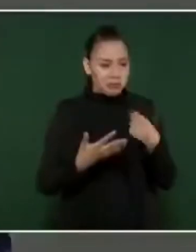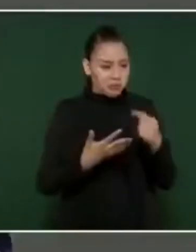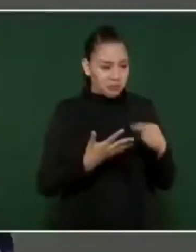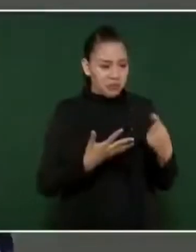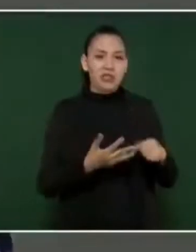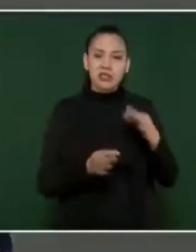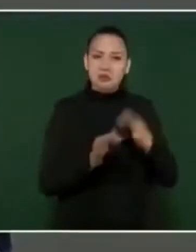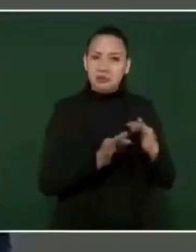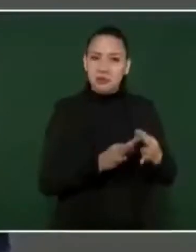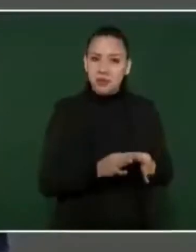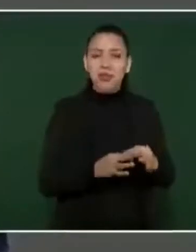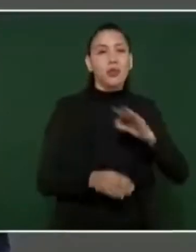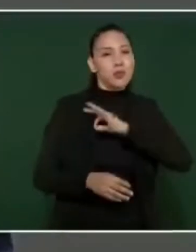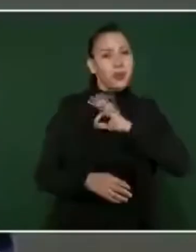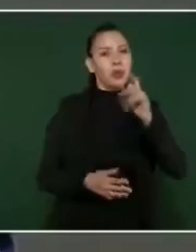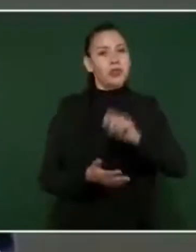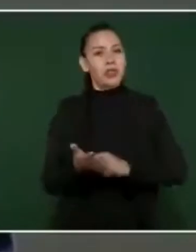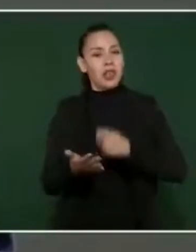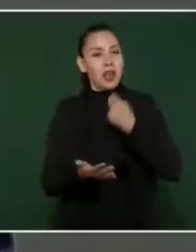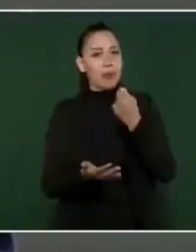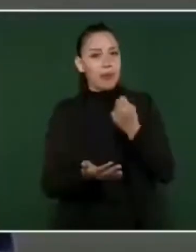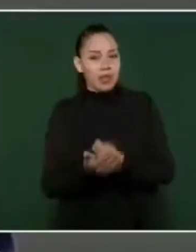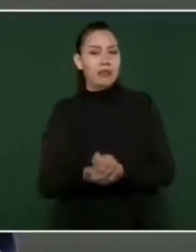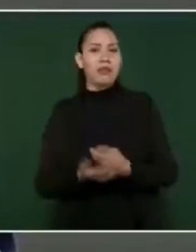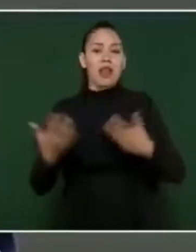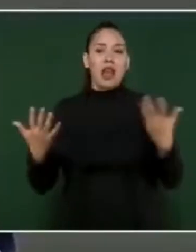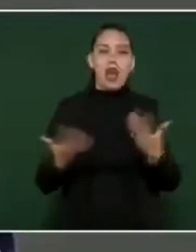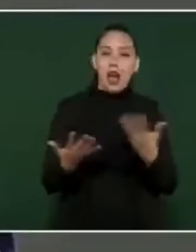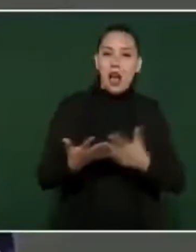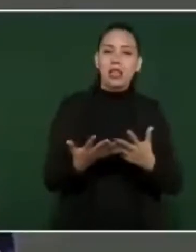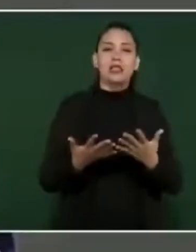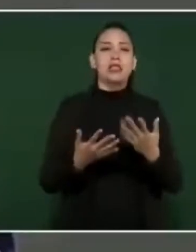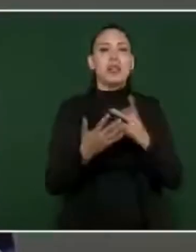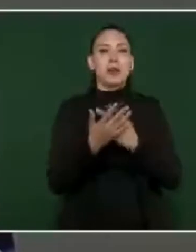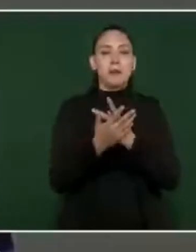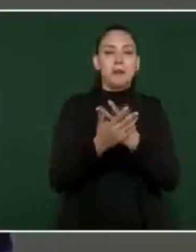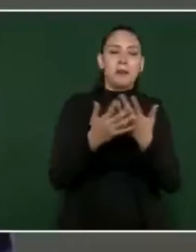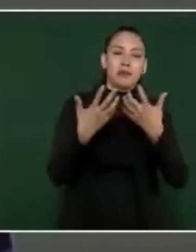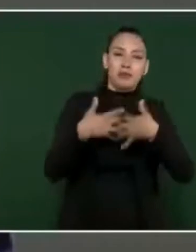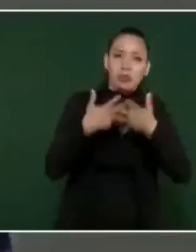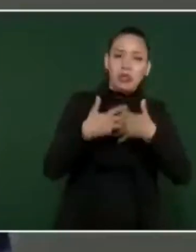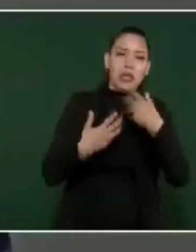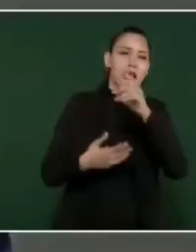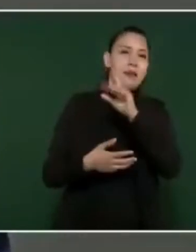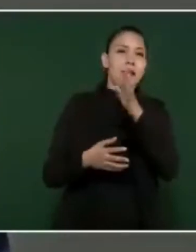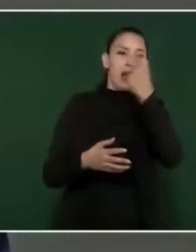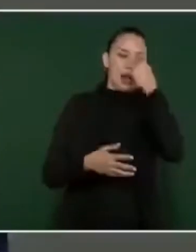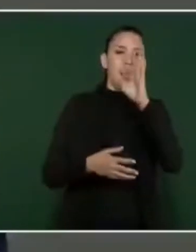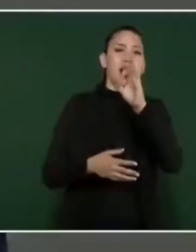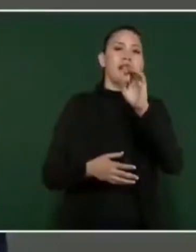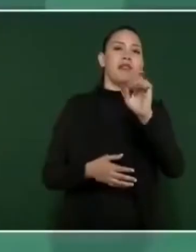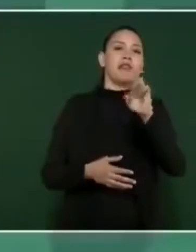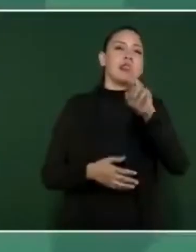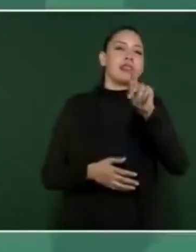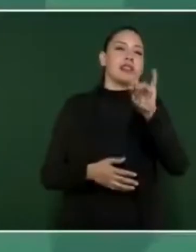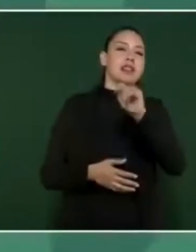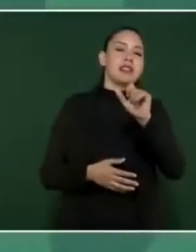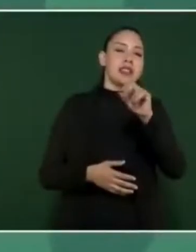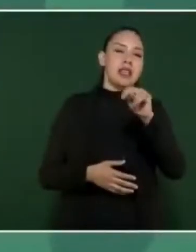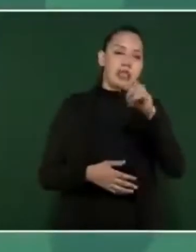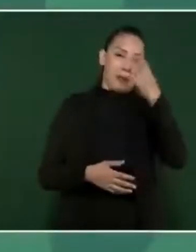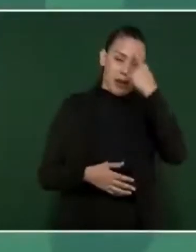fertilizante y impulsar la producción agrícola en Tamaulipas. Todo esto que estamos hablando con el